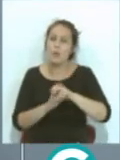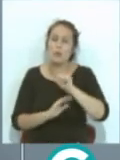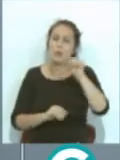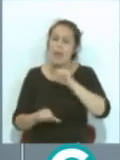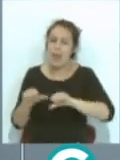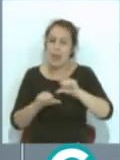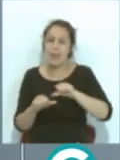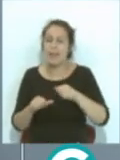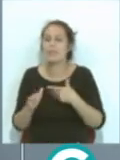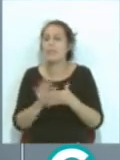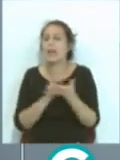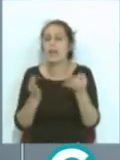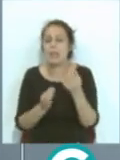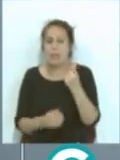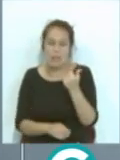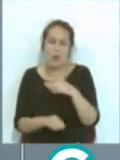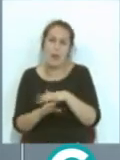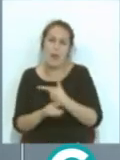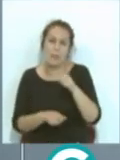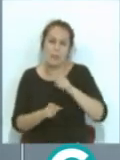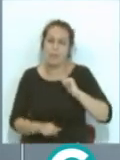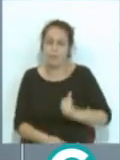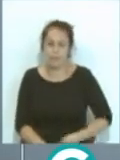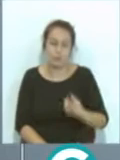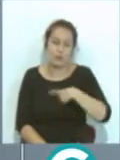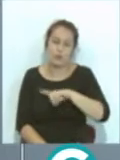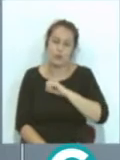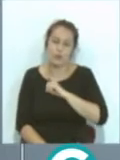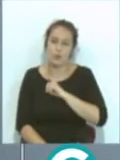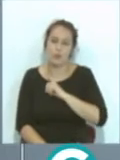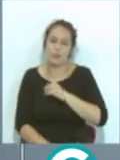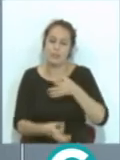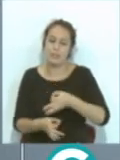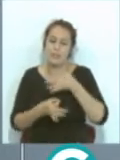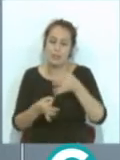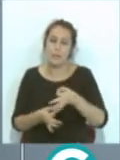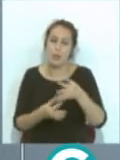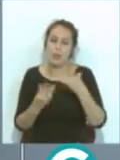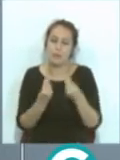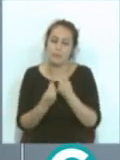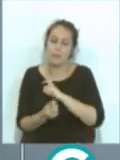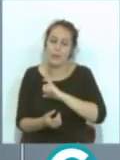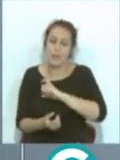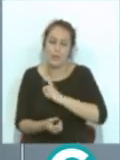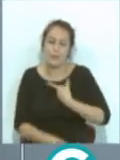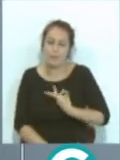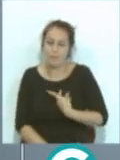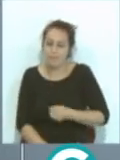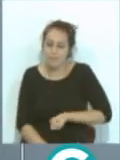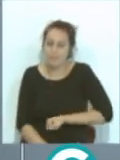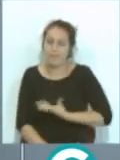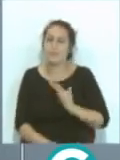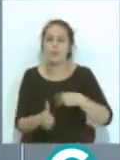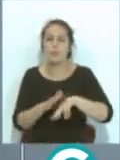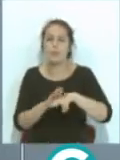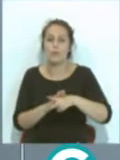es dinero para los millonarios. Nosotros vamos a estar siempre con el corazoncito y con la esencia del fútbol